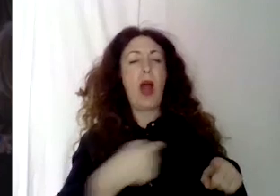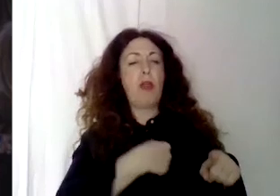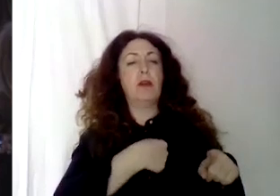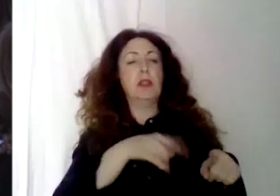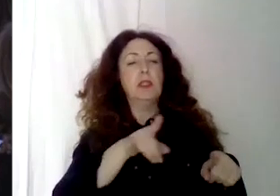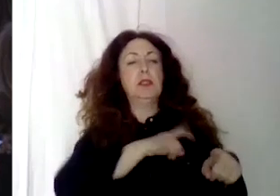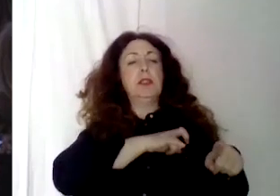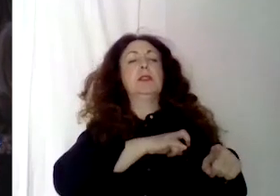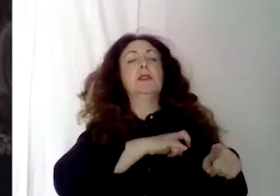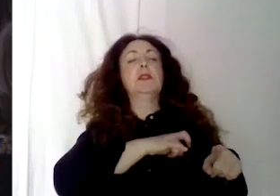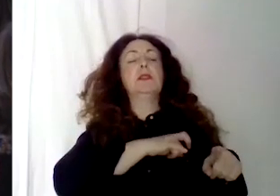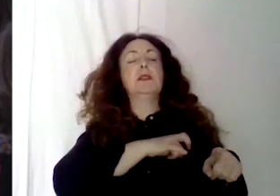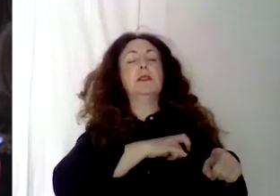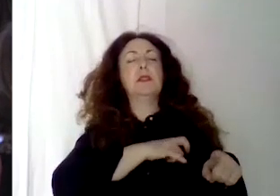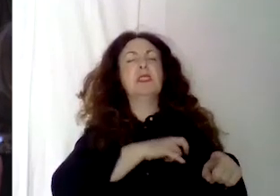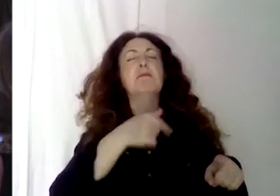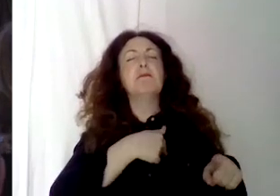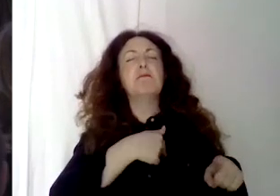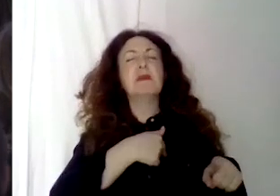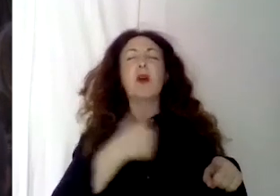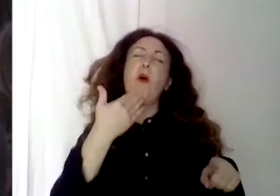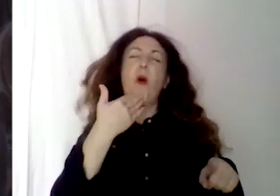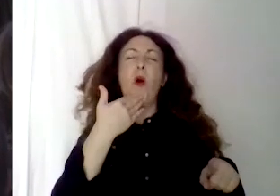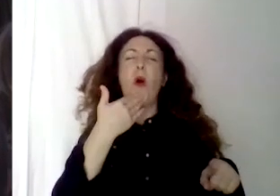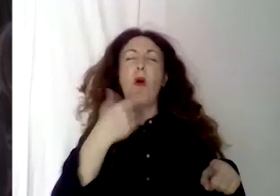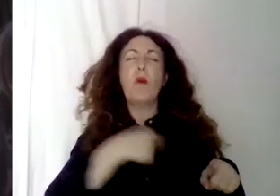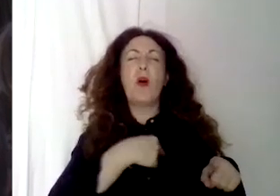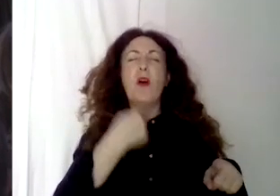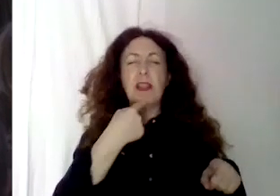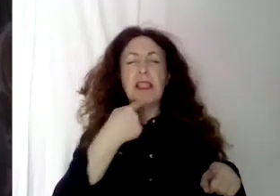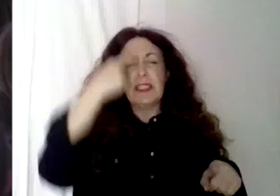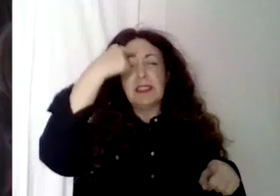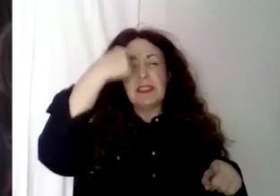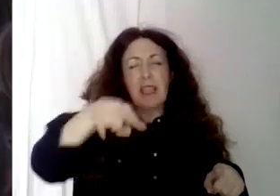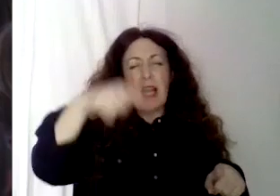sé que sufres, no puedo evitar que sufras.